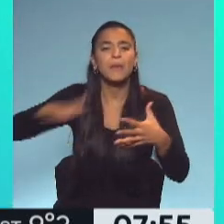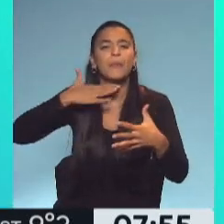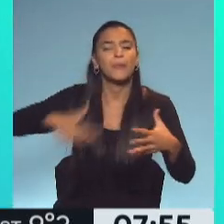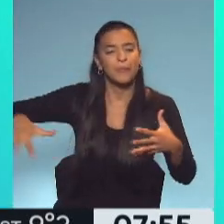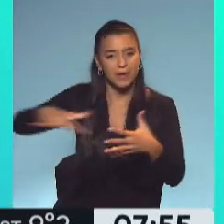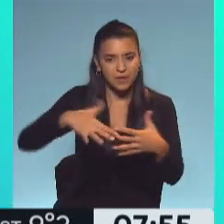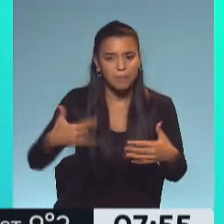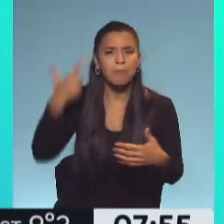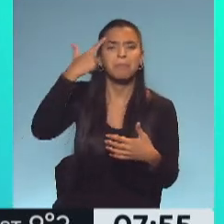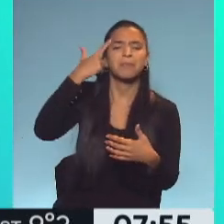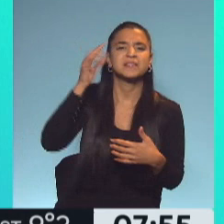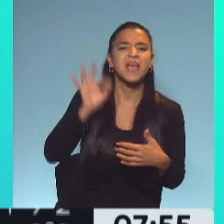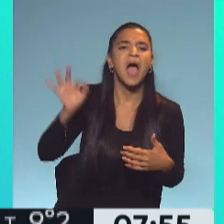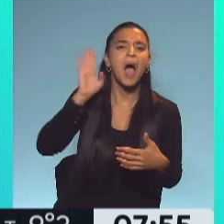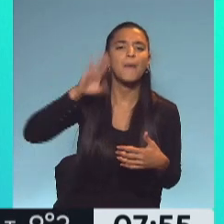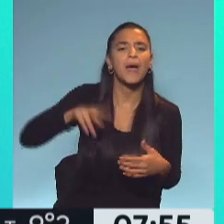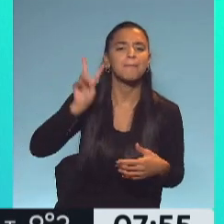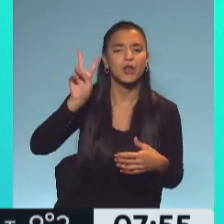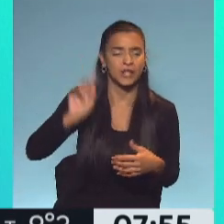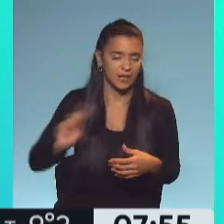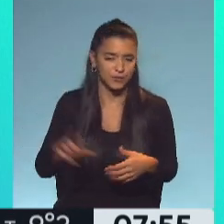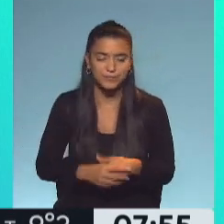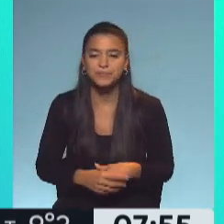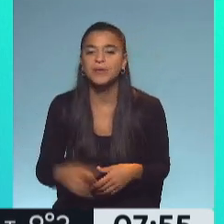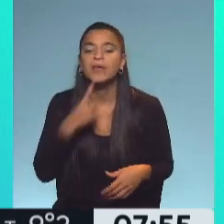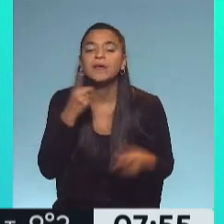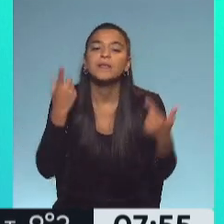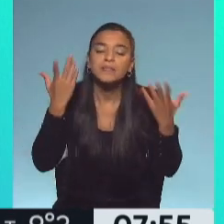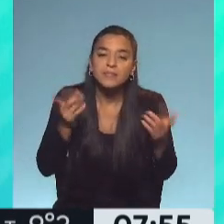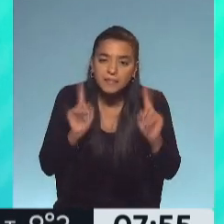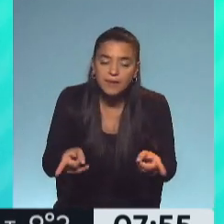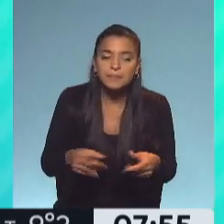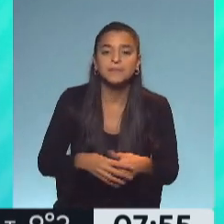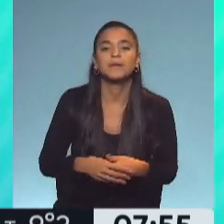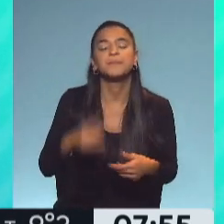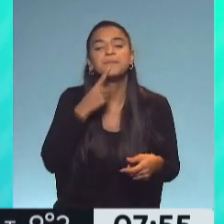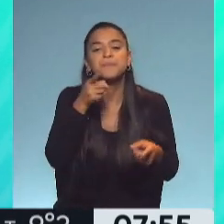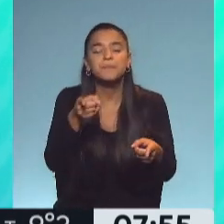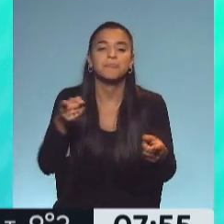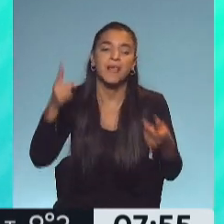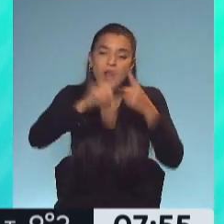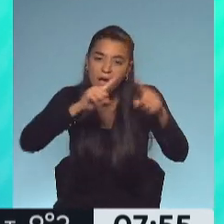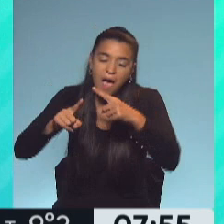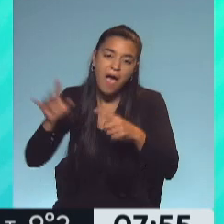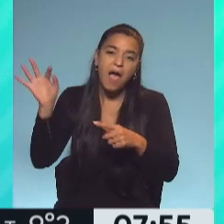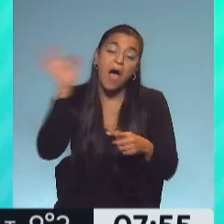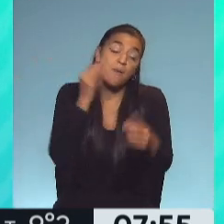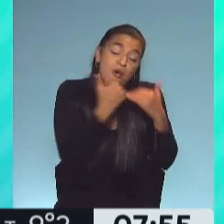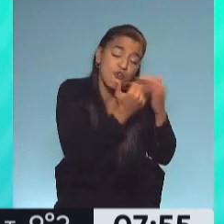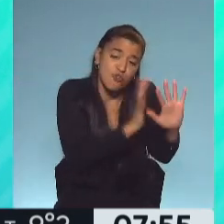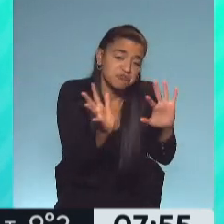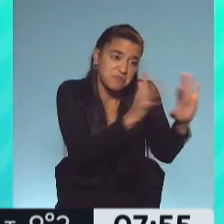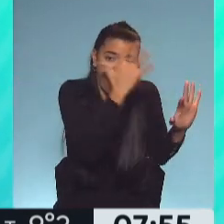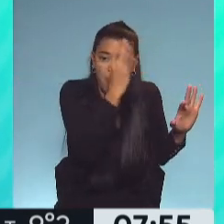la Yo creía provincia que de eran Buenos abejas Aires. peronistas, no. Entonces, bueno, por eso mismo también, bueno, ya que relacionamos todo con todo, lo de las abejas no lo sé, te lo dejo. Lo dejo